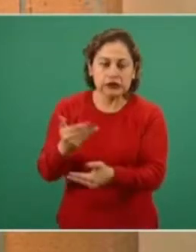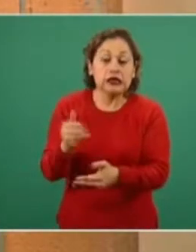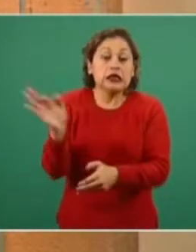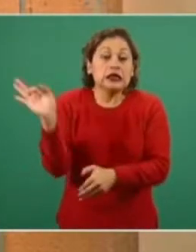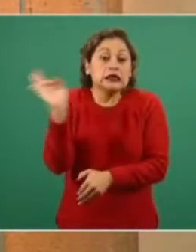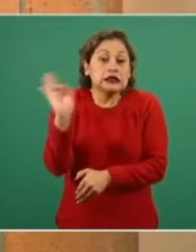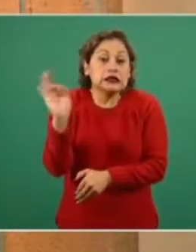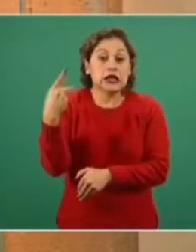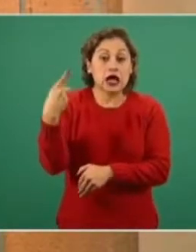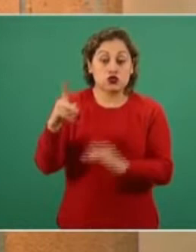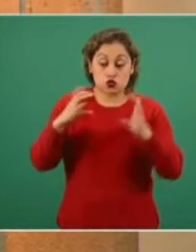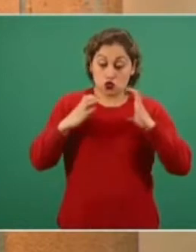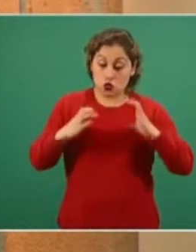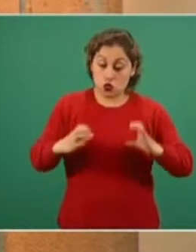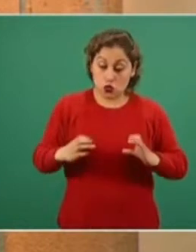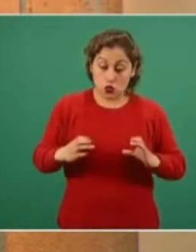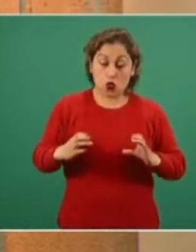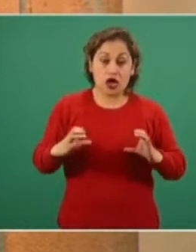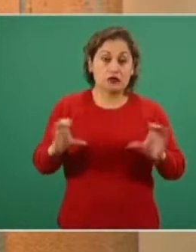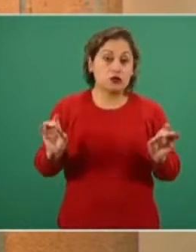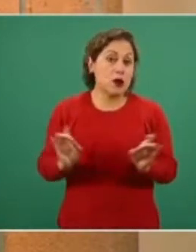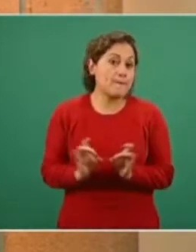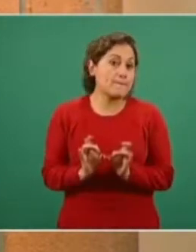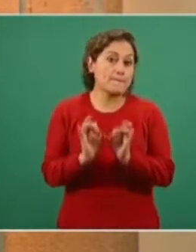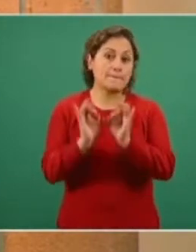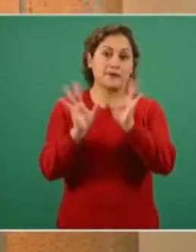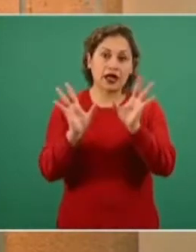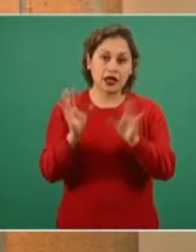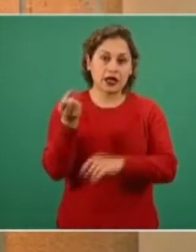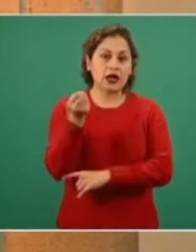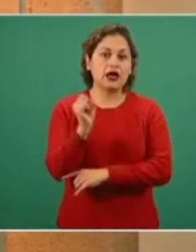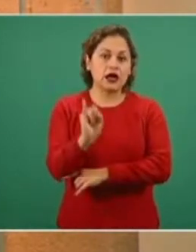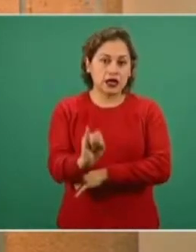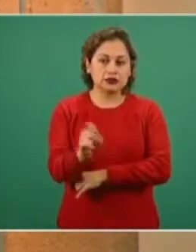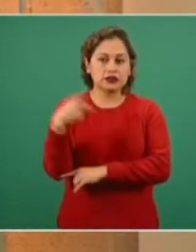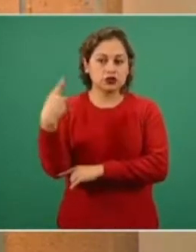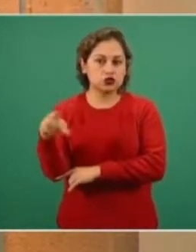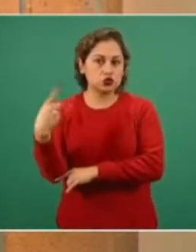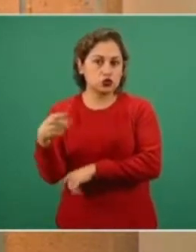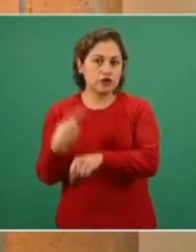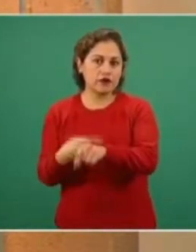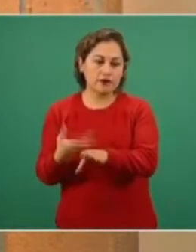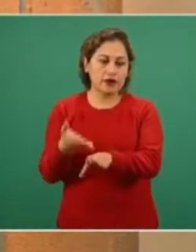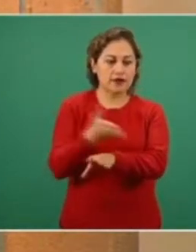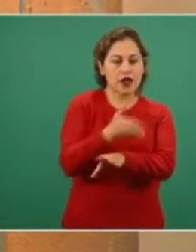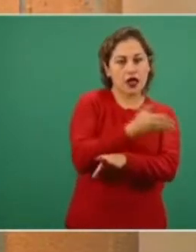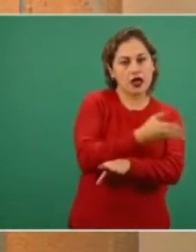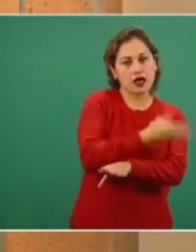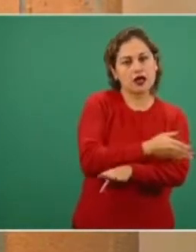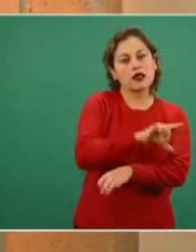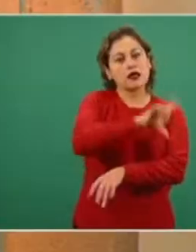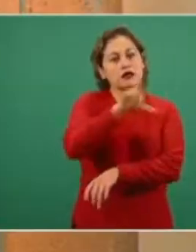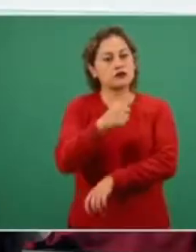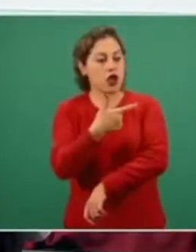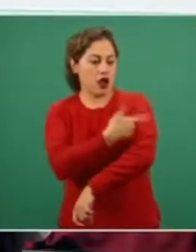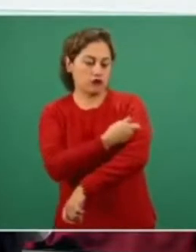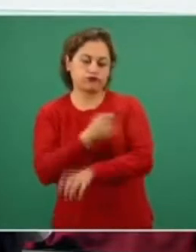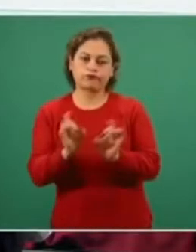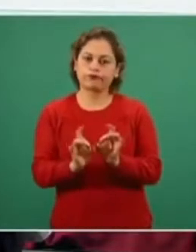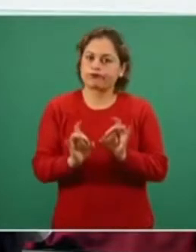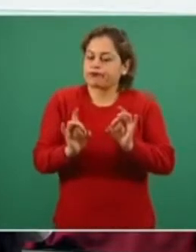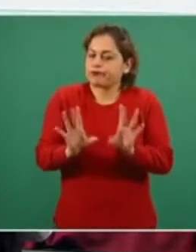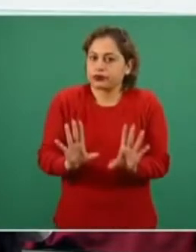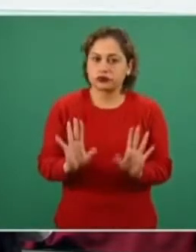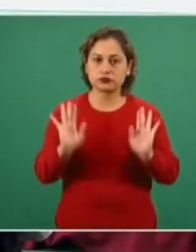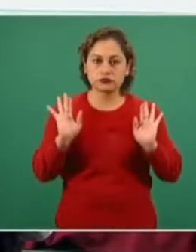haber habido algunas condiciones previas de la doctora que le llevaran a esta respuesta, de tal manera